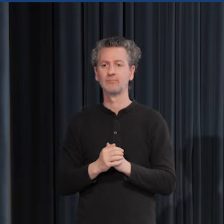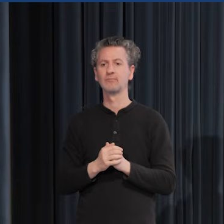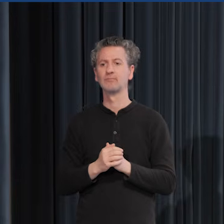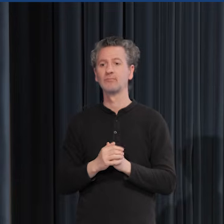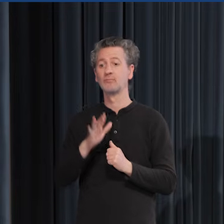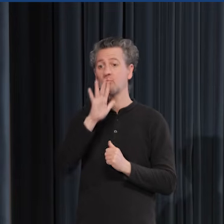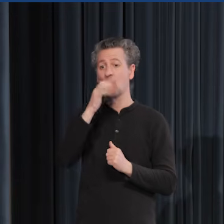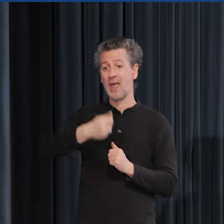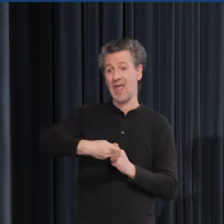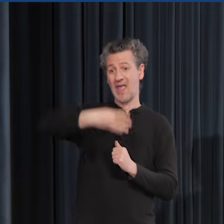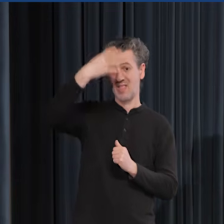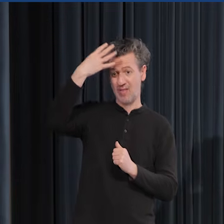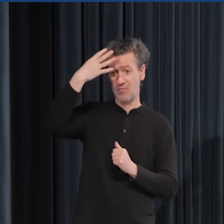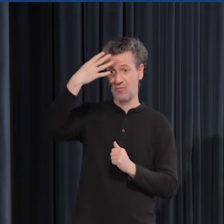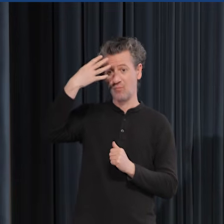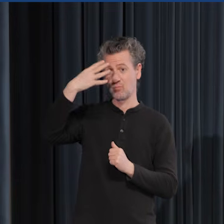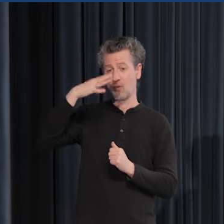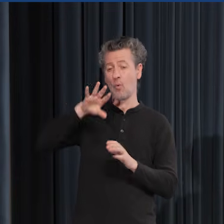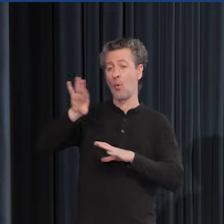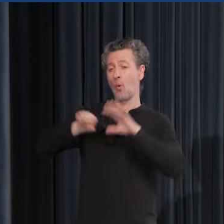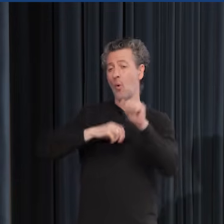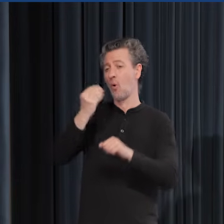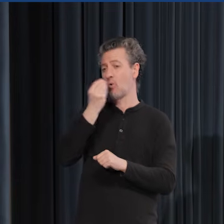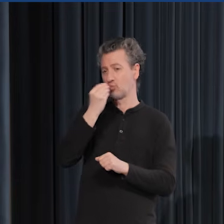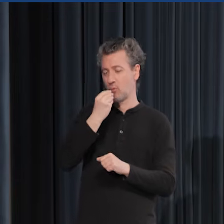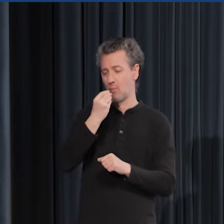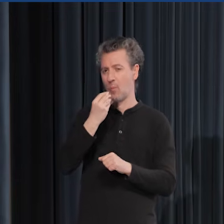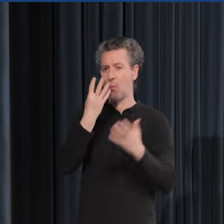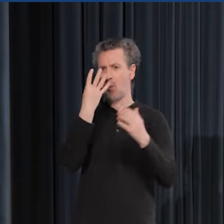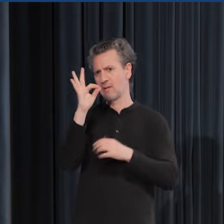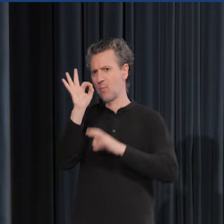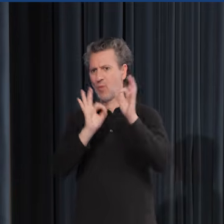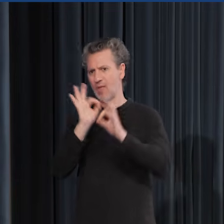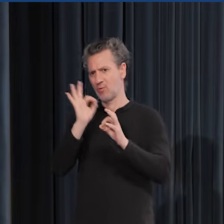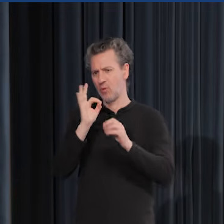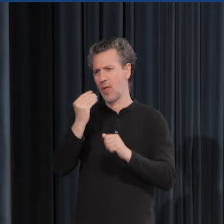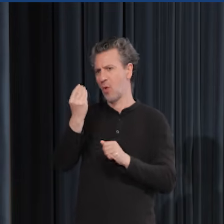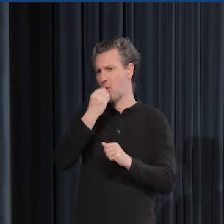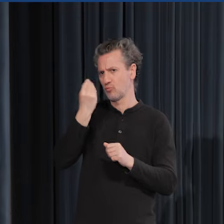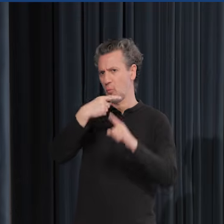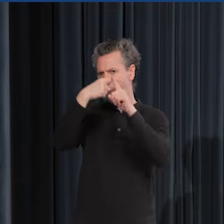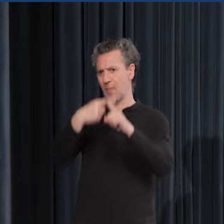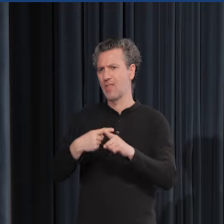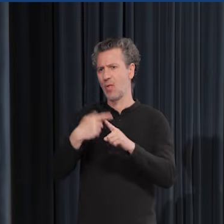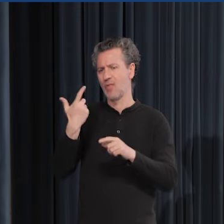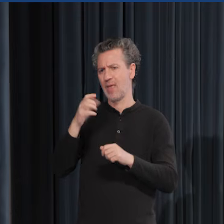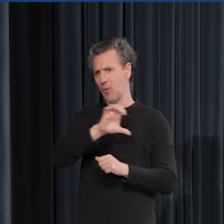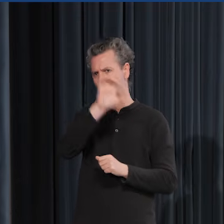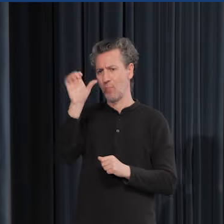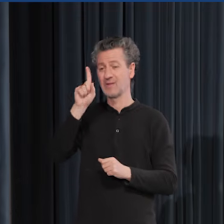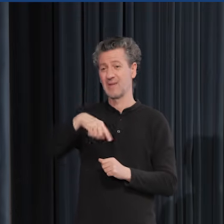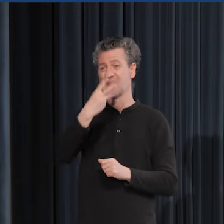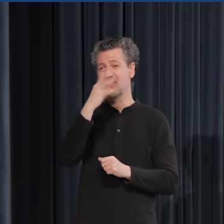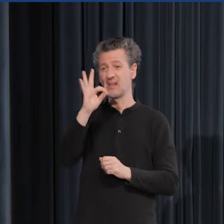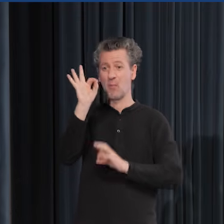consumo de los edificios representa como un 40% del consumo energético en Europa y además representa el 30%